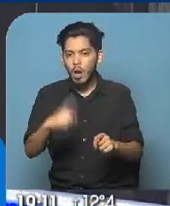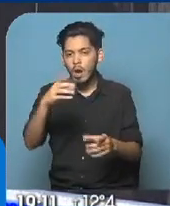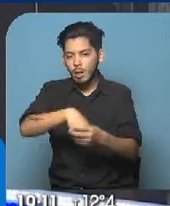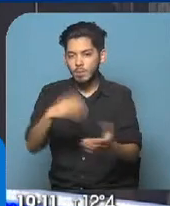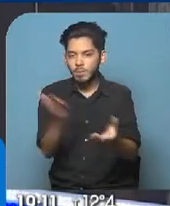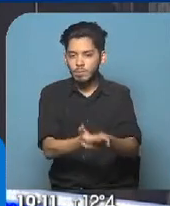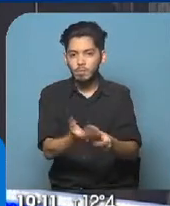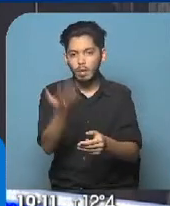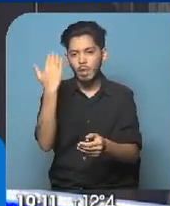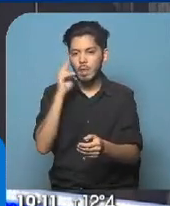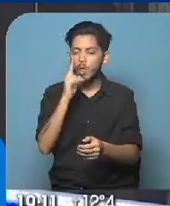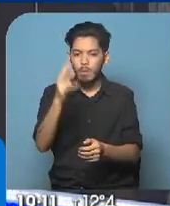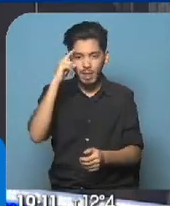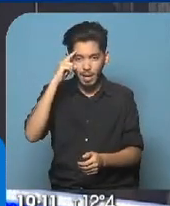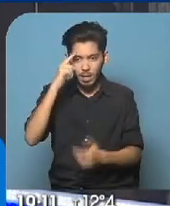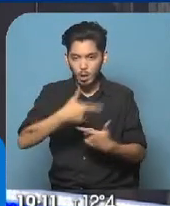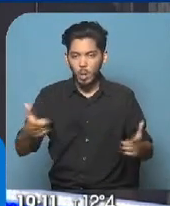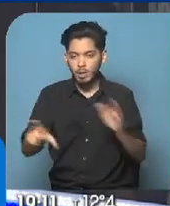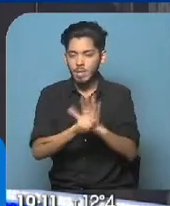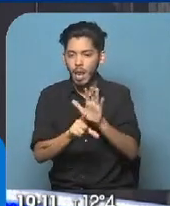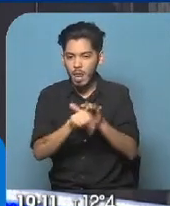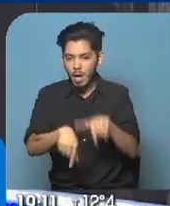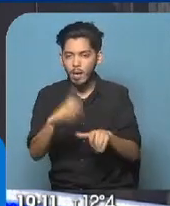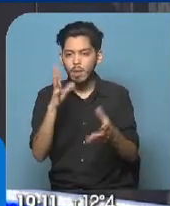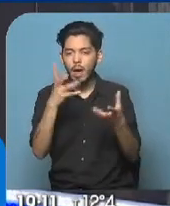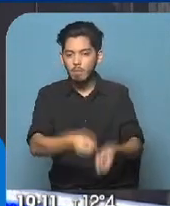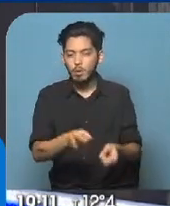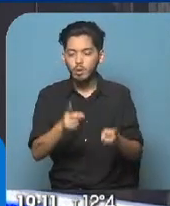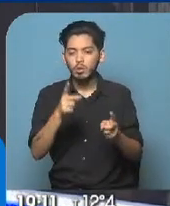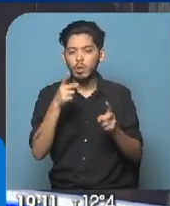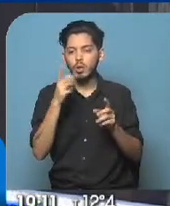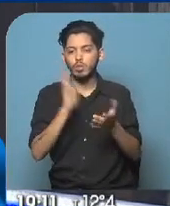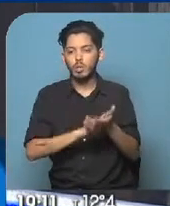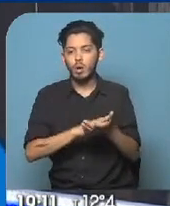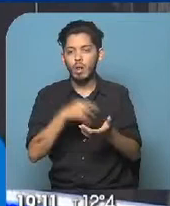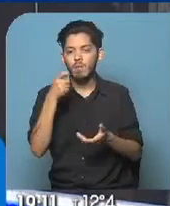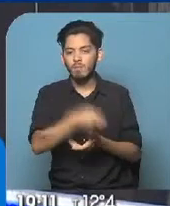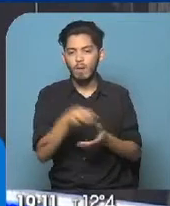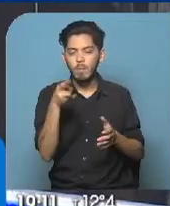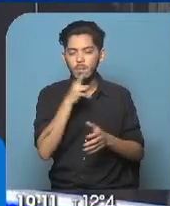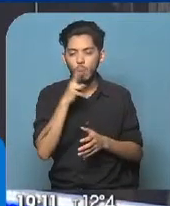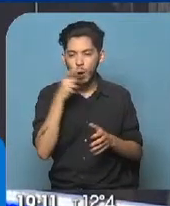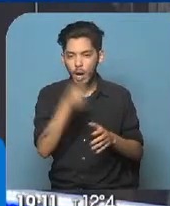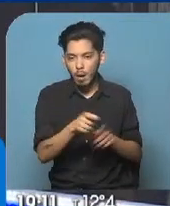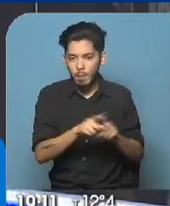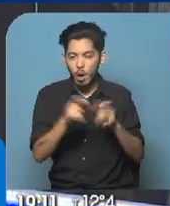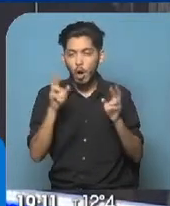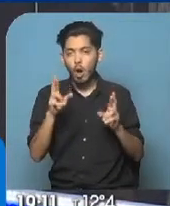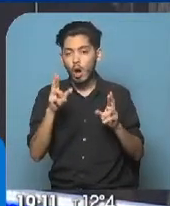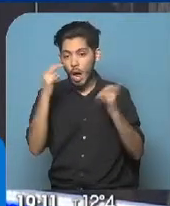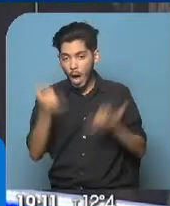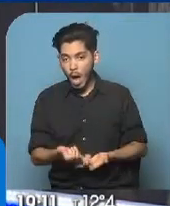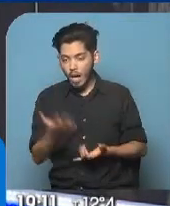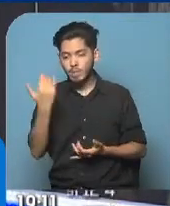ocurrió en el 2010 y todavía no existía espero que se tome conciencia que se pueda